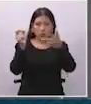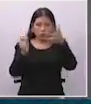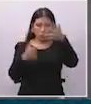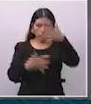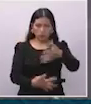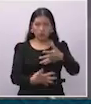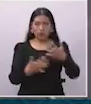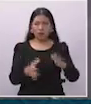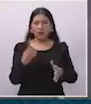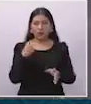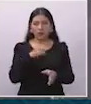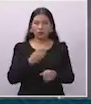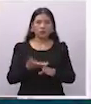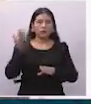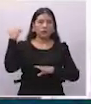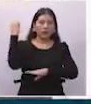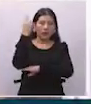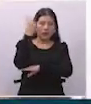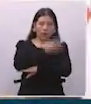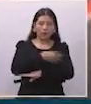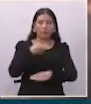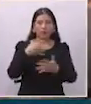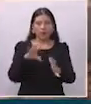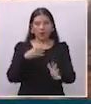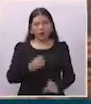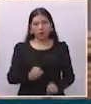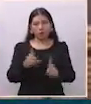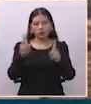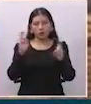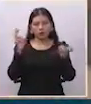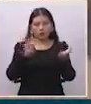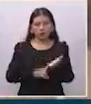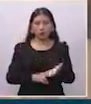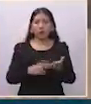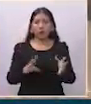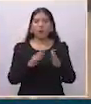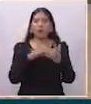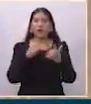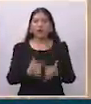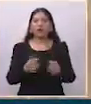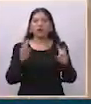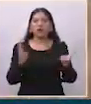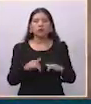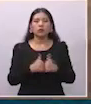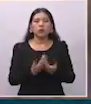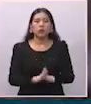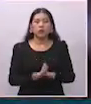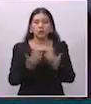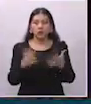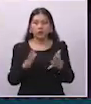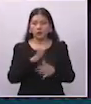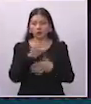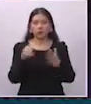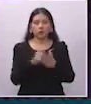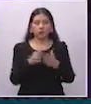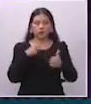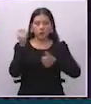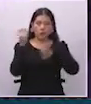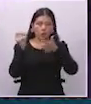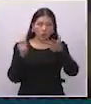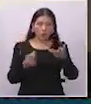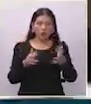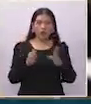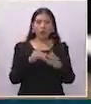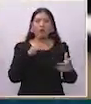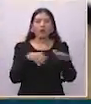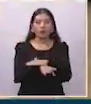de firmar hace unos días atrás, allá un mes y medio, digamos así, es que si bien poco a poco se están desarrollando los puntos, nos ha permitido tener